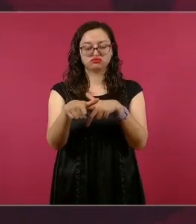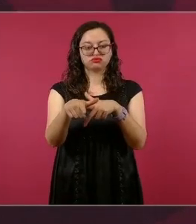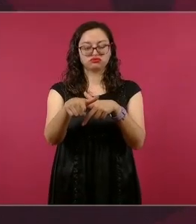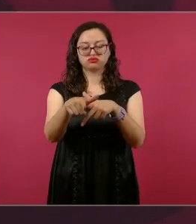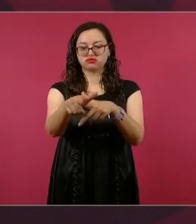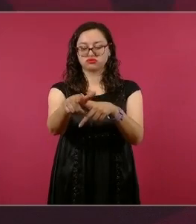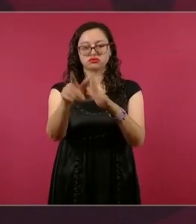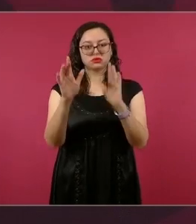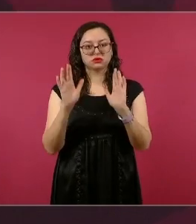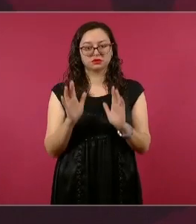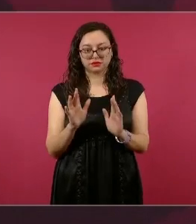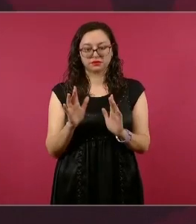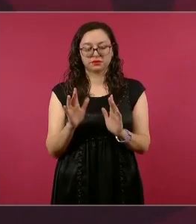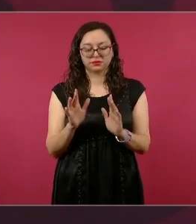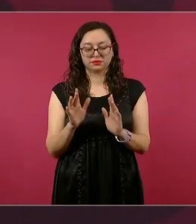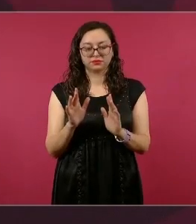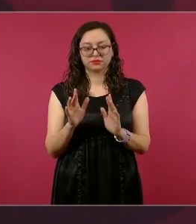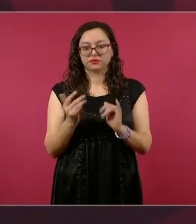en